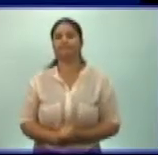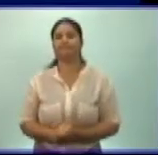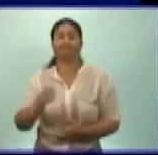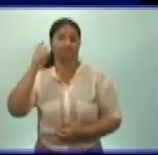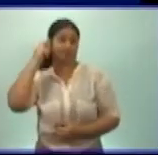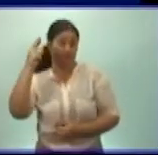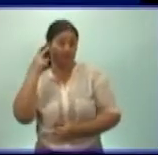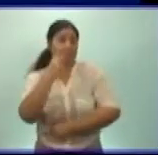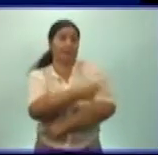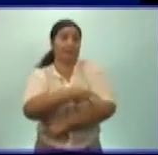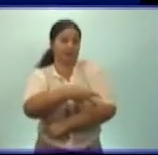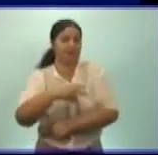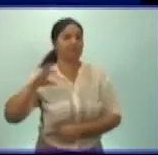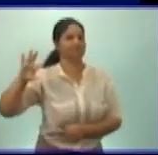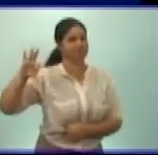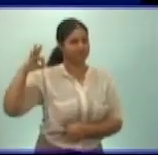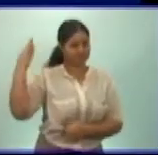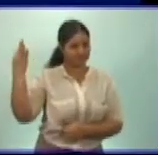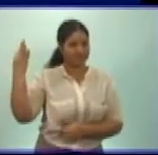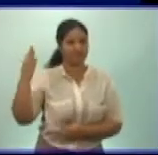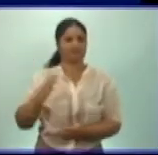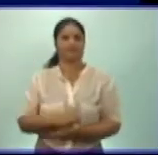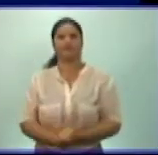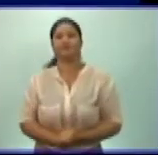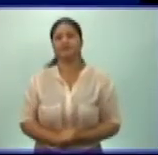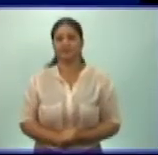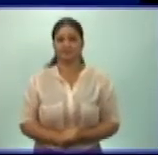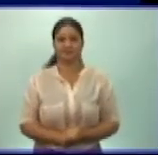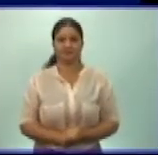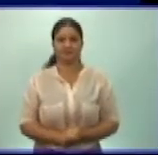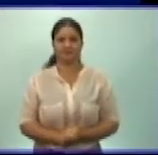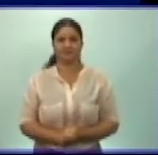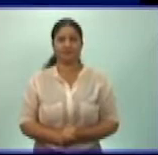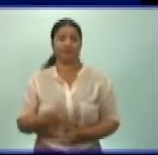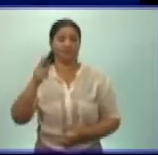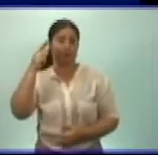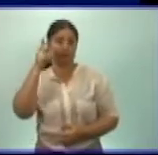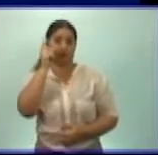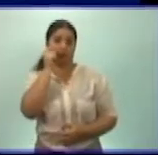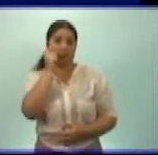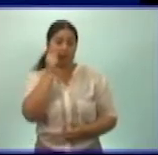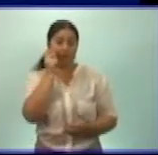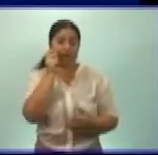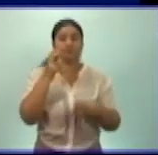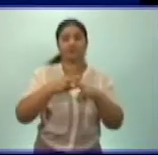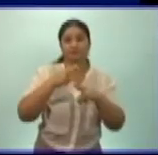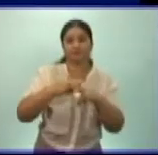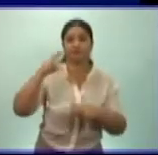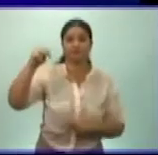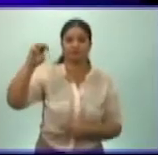Tartufo de Molière, que es la comedia que vamos a trabajar.